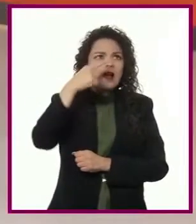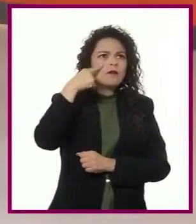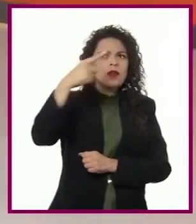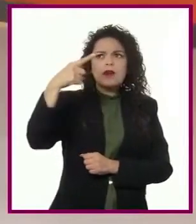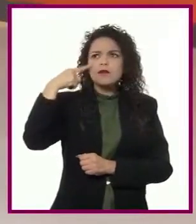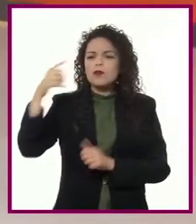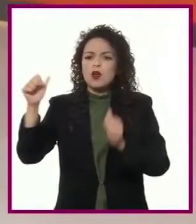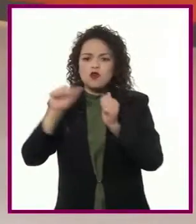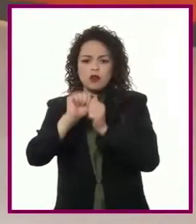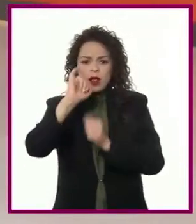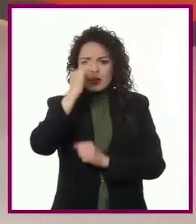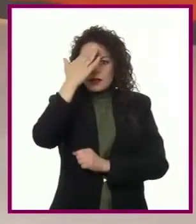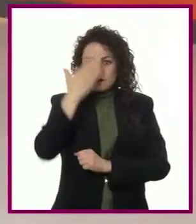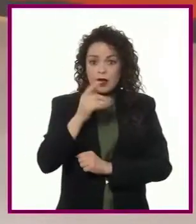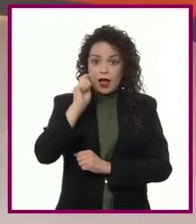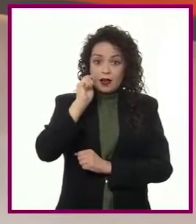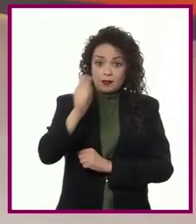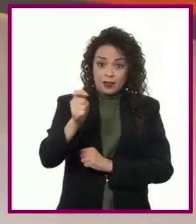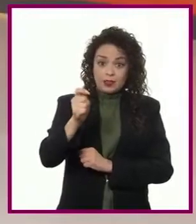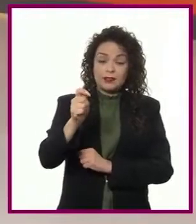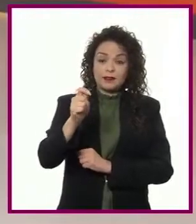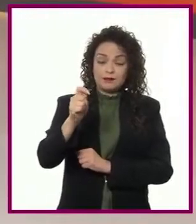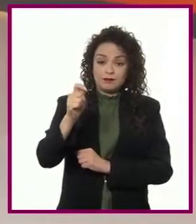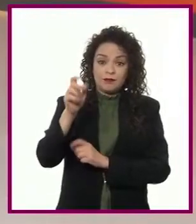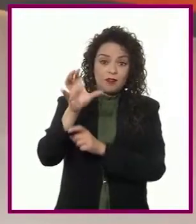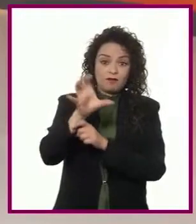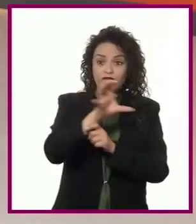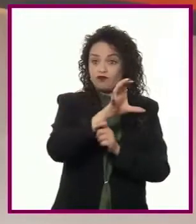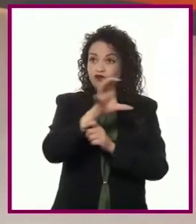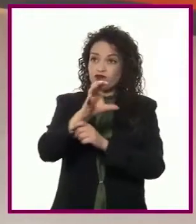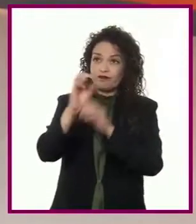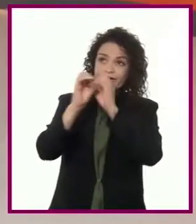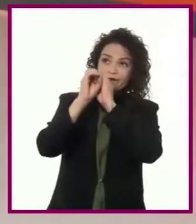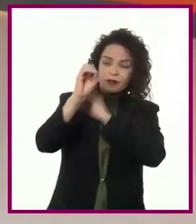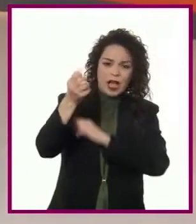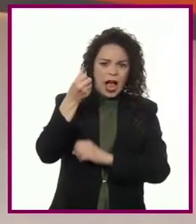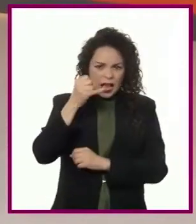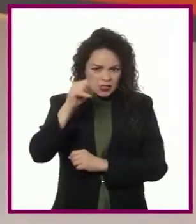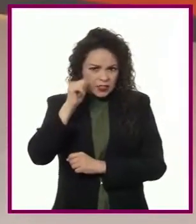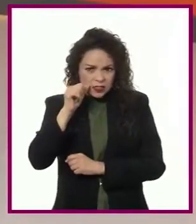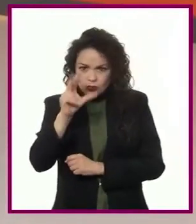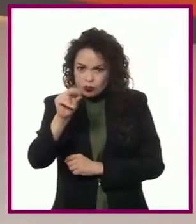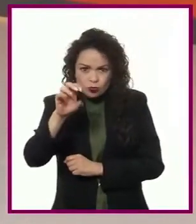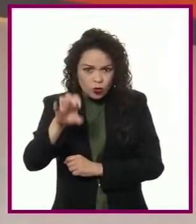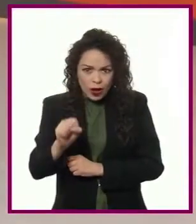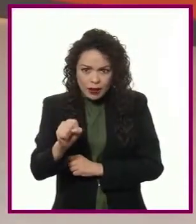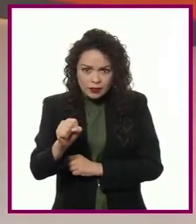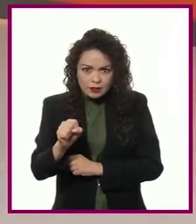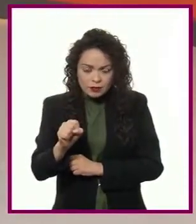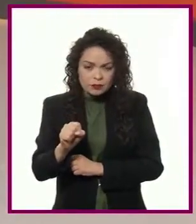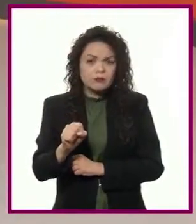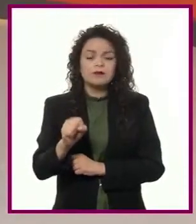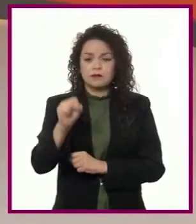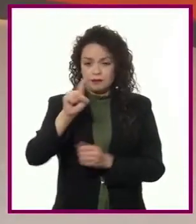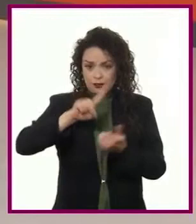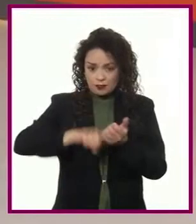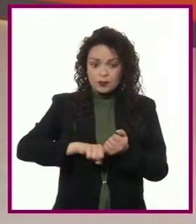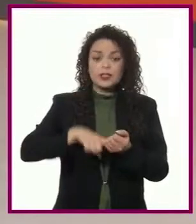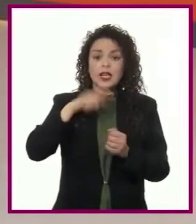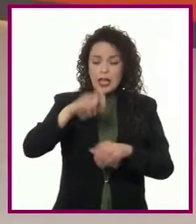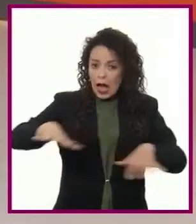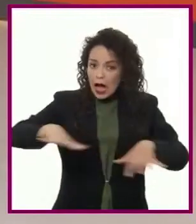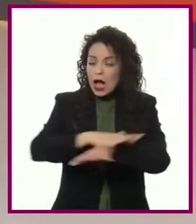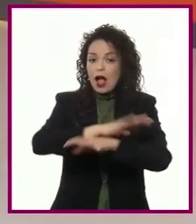de imágenes satelitales no siempre fueron así, ¿y se podría considerar que es una evolución o